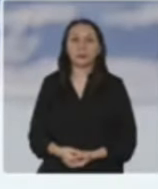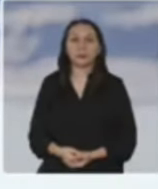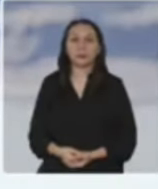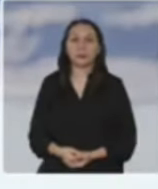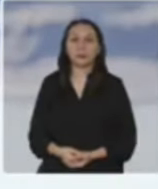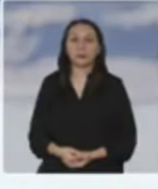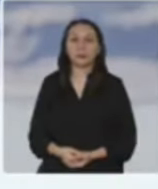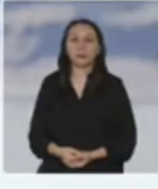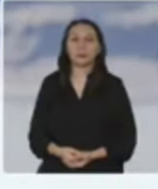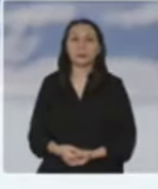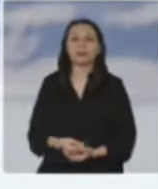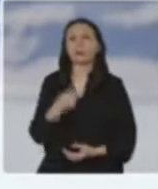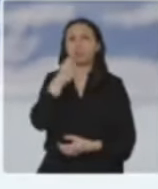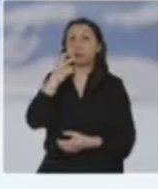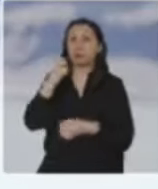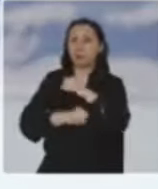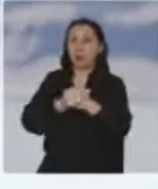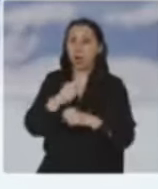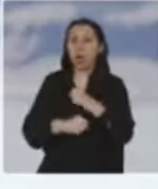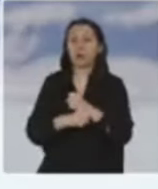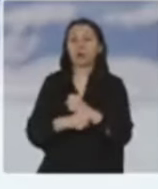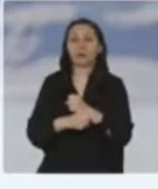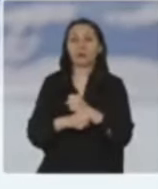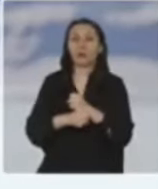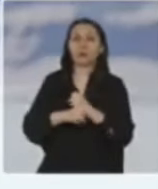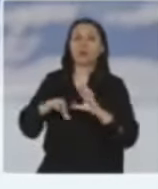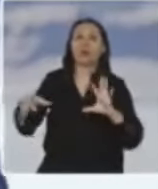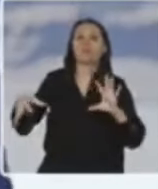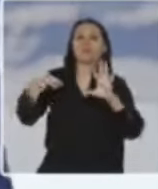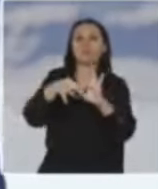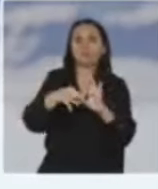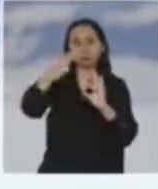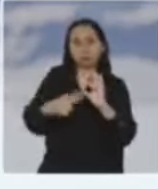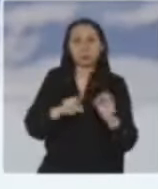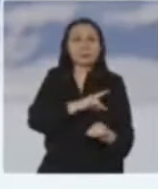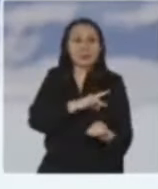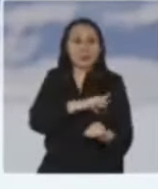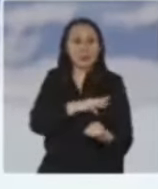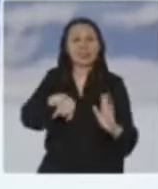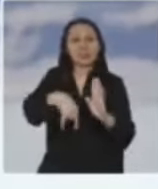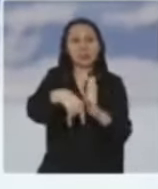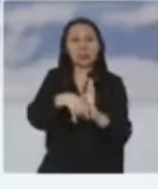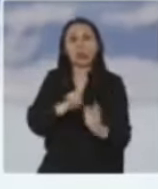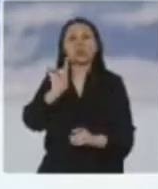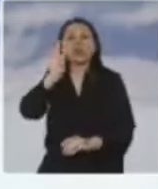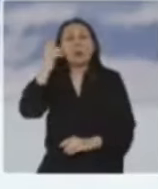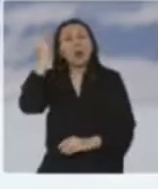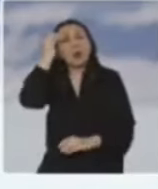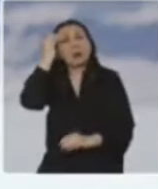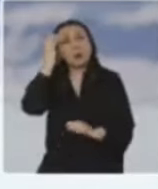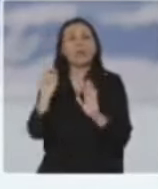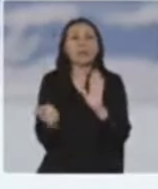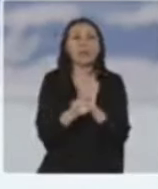conocemos El bicentenario de la incorporación de chil la soberanía nacional no va a ser solamente una fecha